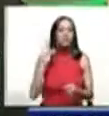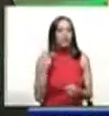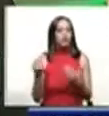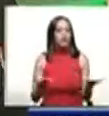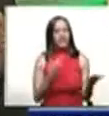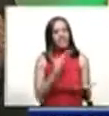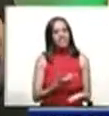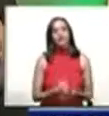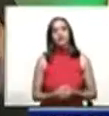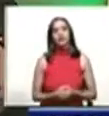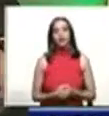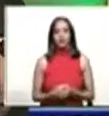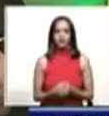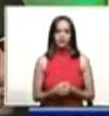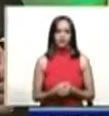señor? Bueno, primero quiero